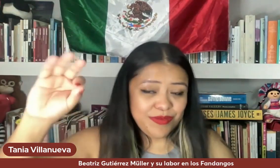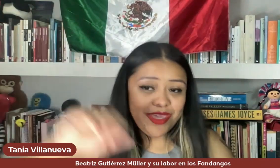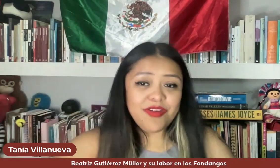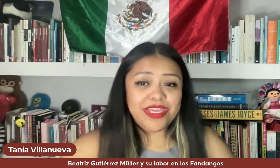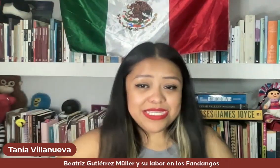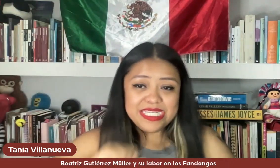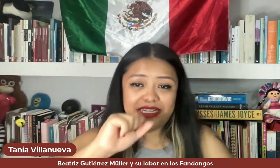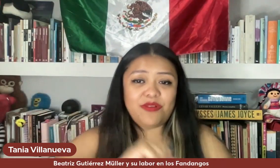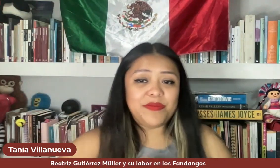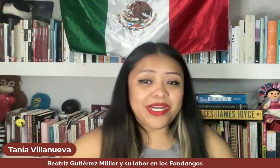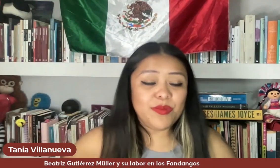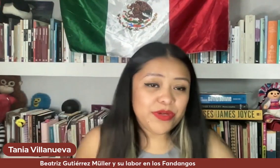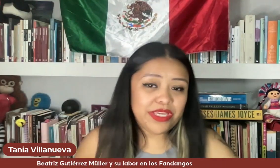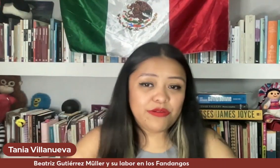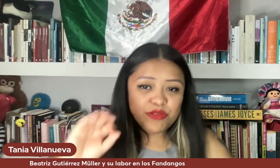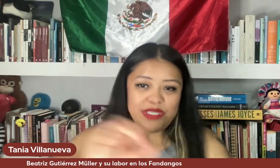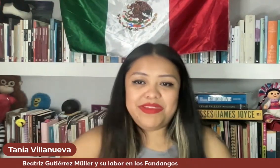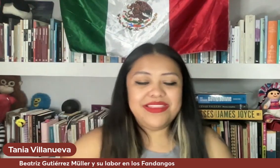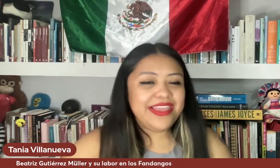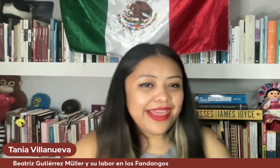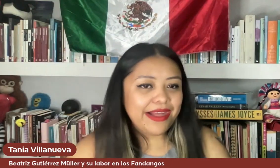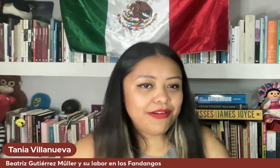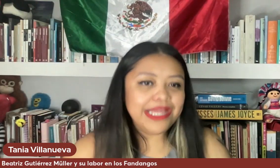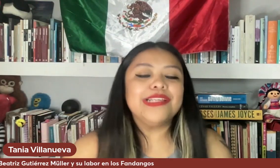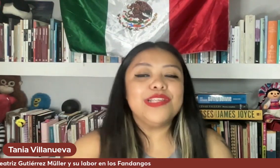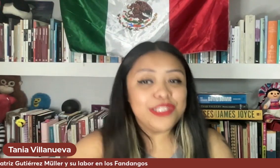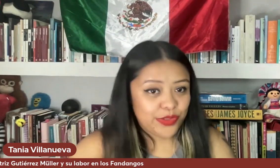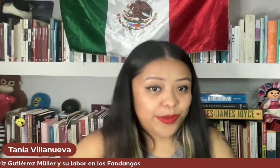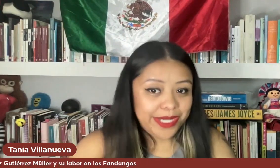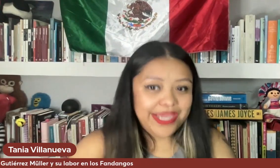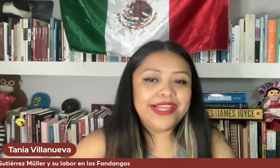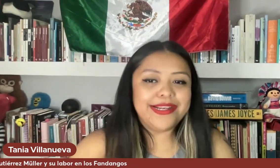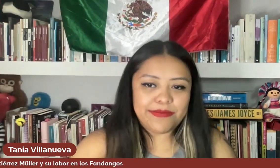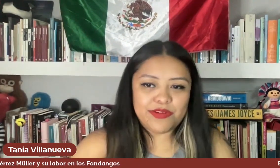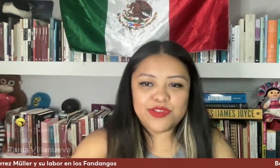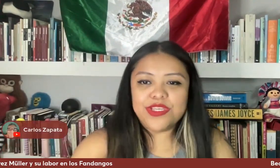muy bello y quise retomarlo porque justamente habla sobre libros.